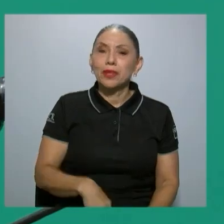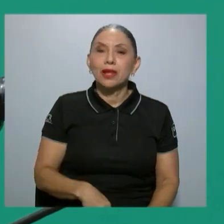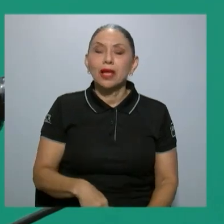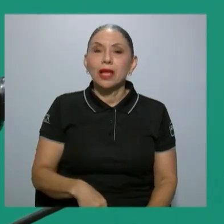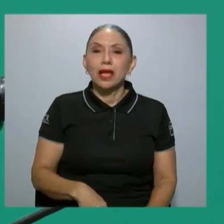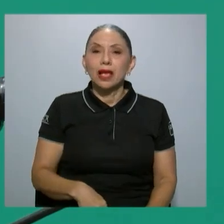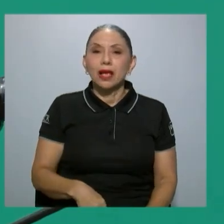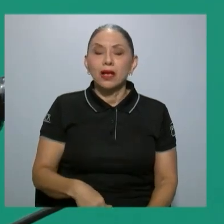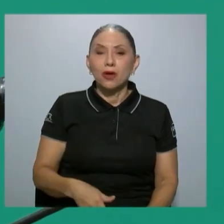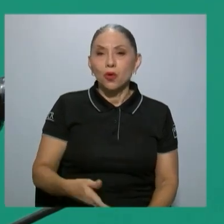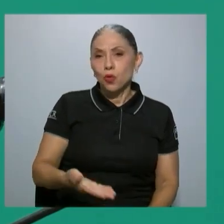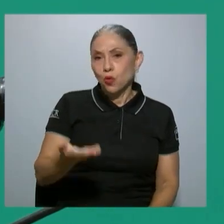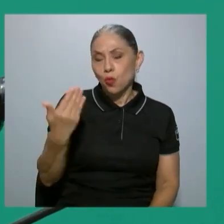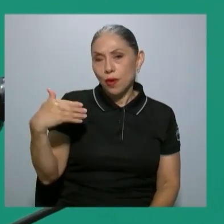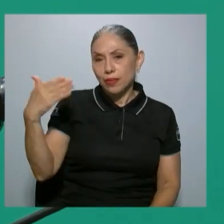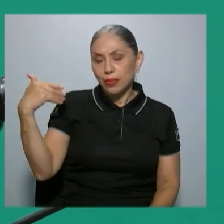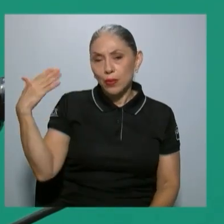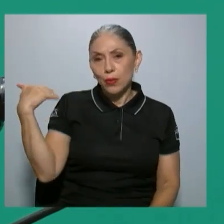cuando